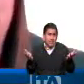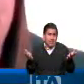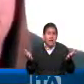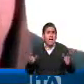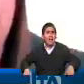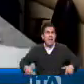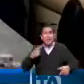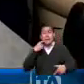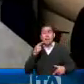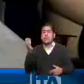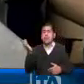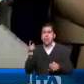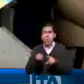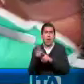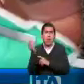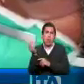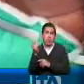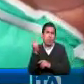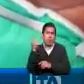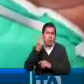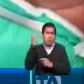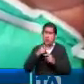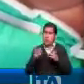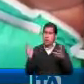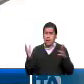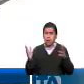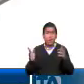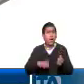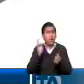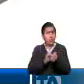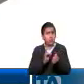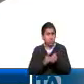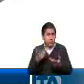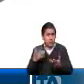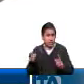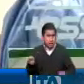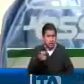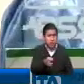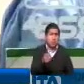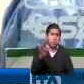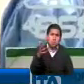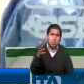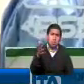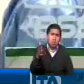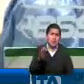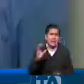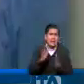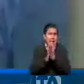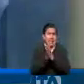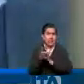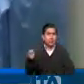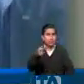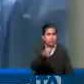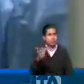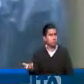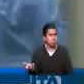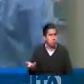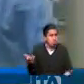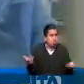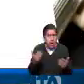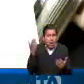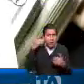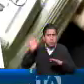llamado bonificación. Lo mismo ocurre con los médicos y trabajadores de la salud en general. No reciben hasta el momento la